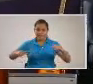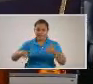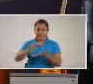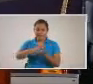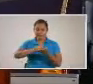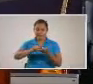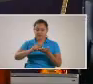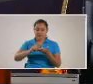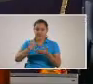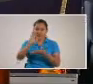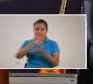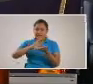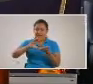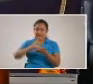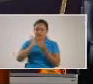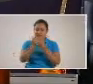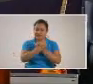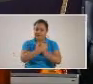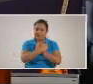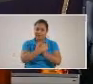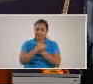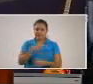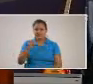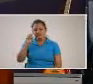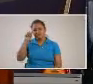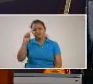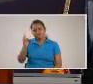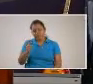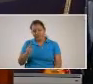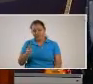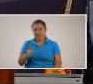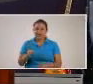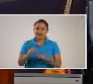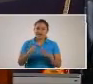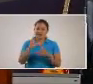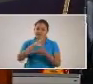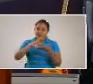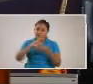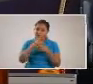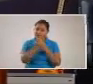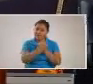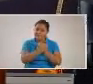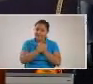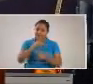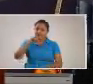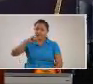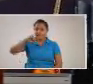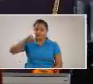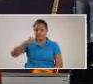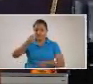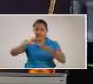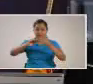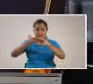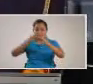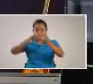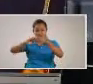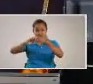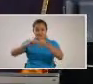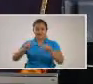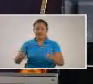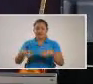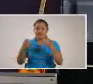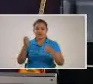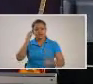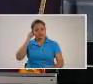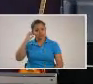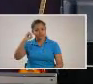la ciudad amada. ¿Cuál es la ciudad amada? Jerusalén. Entonces, Gog y Magog y todas